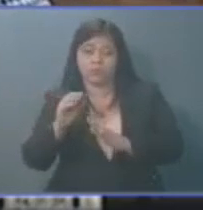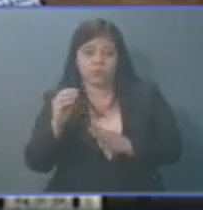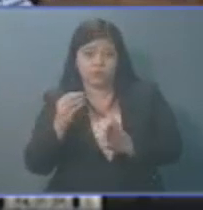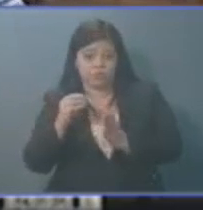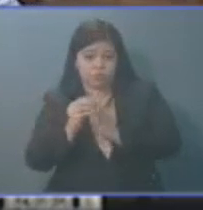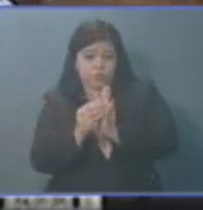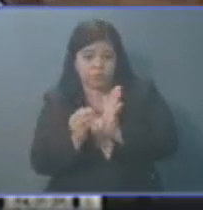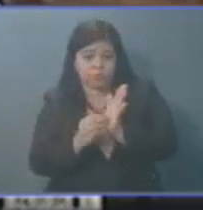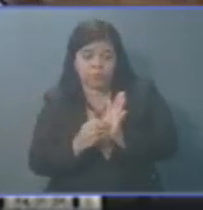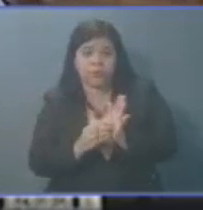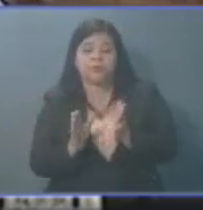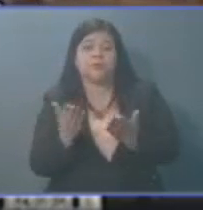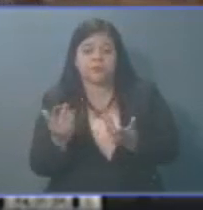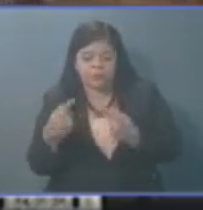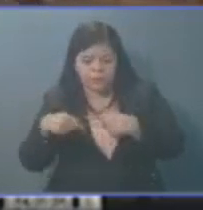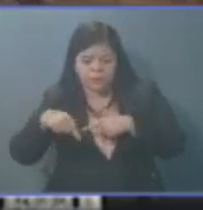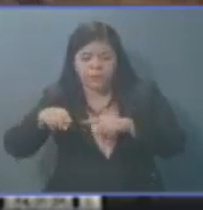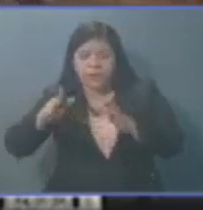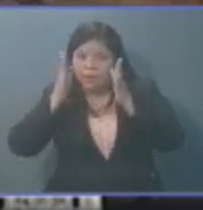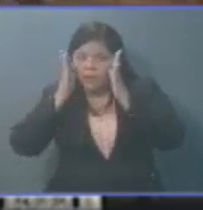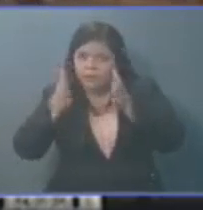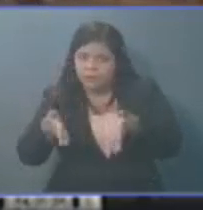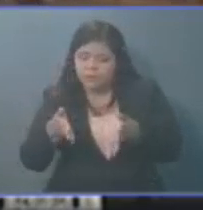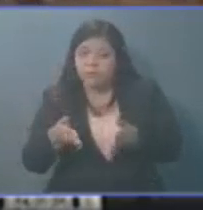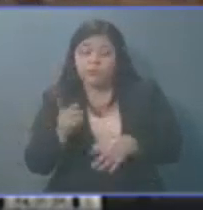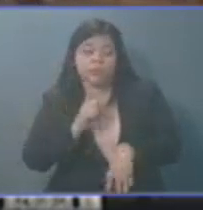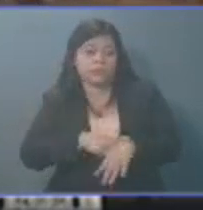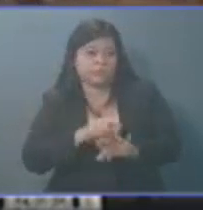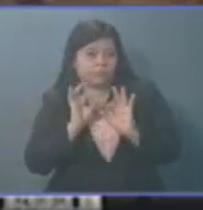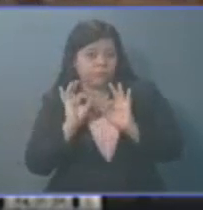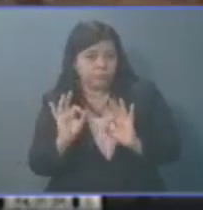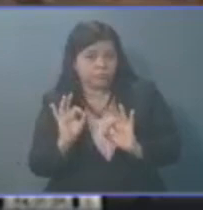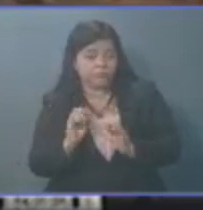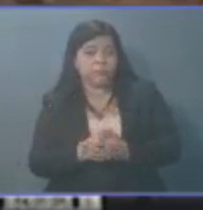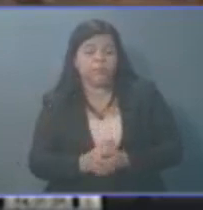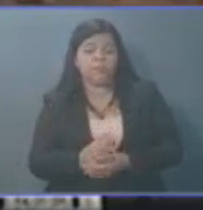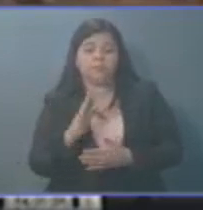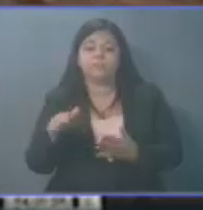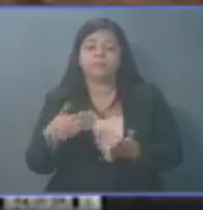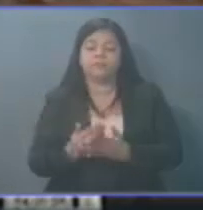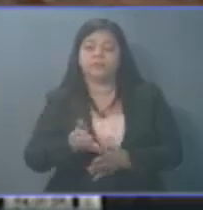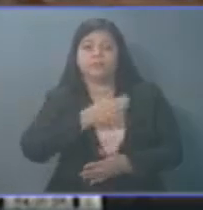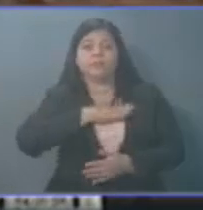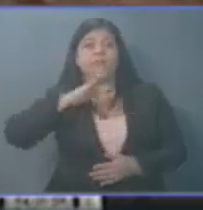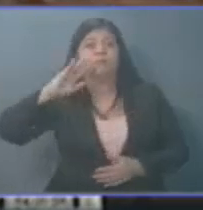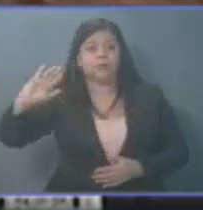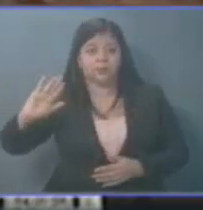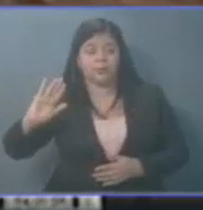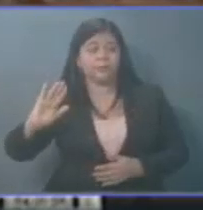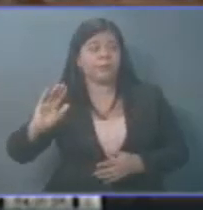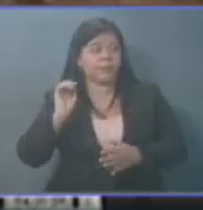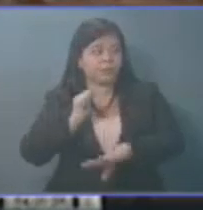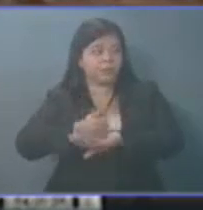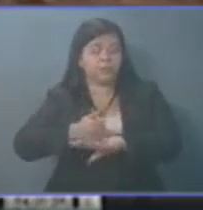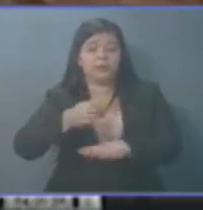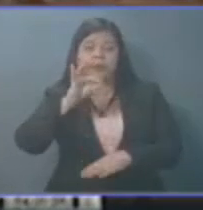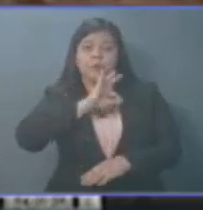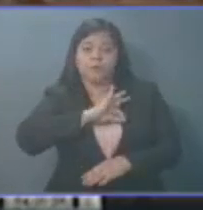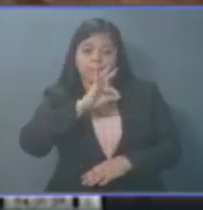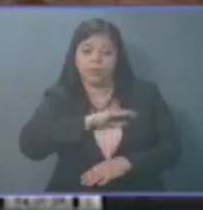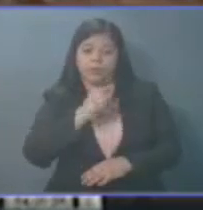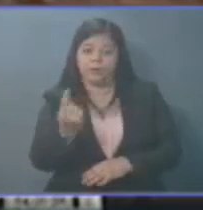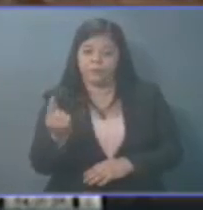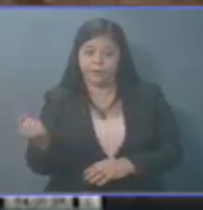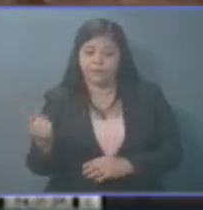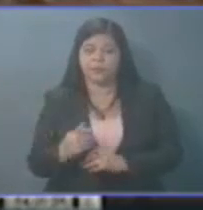a efecto de continuar atendiendo oportunamente los compromisos establecidos con los